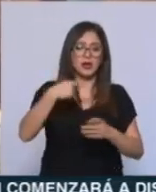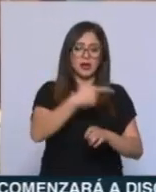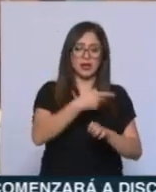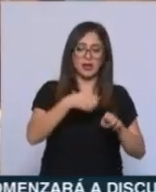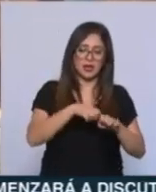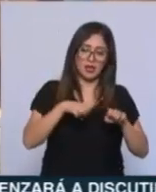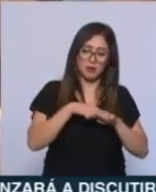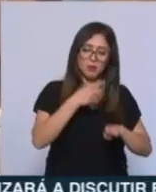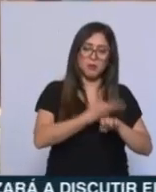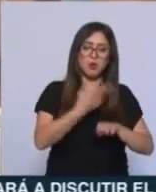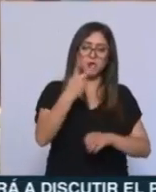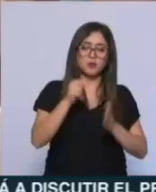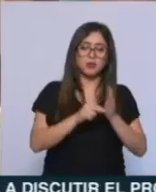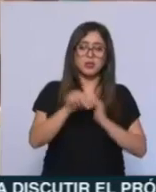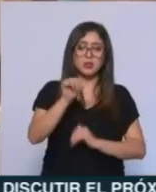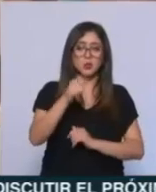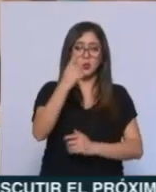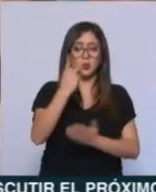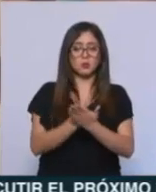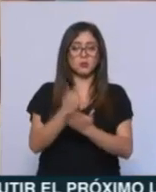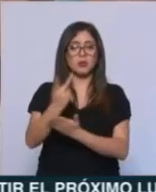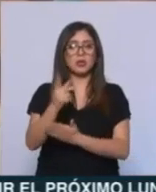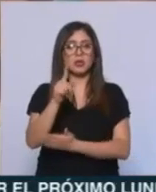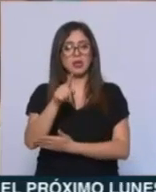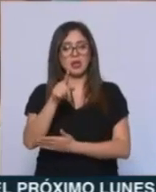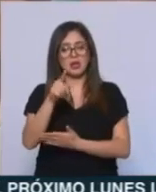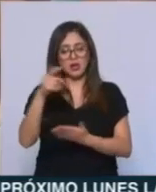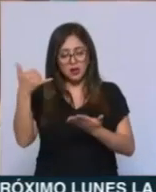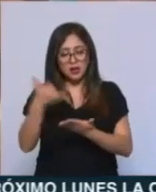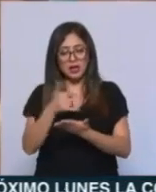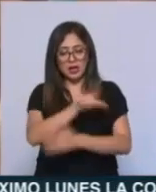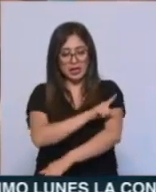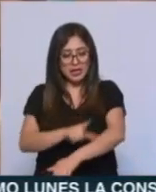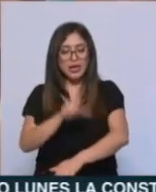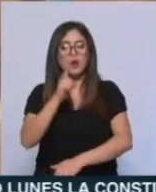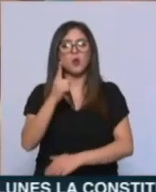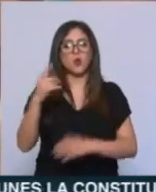2016 y ha conseguido un título de liga y uno de copa. Jesús Arias, 21 Noticias.